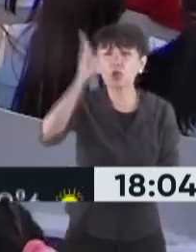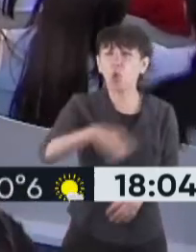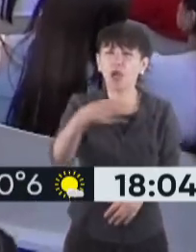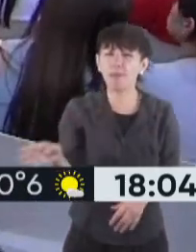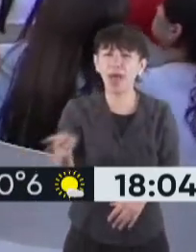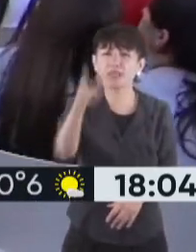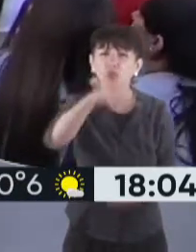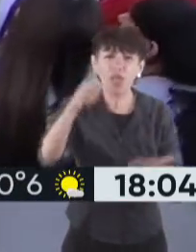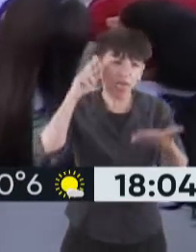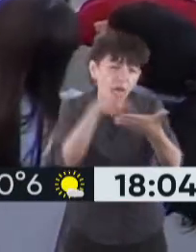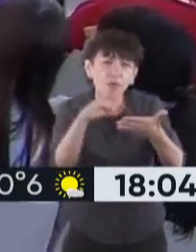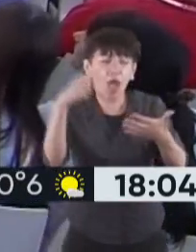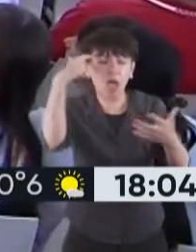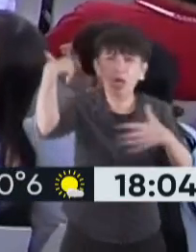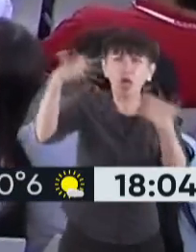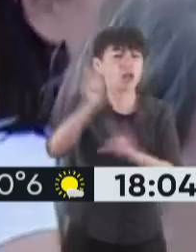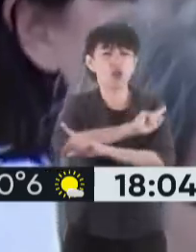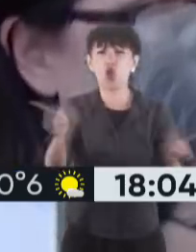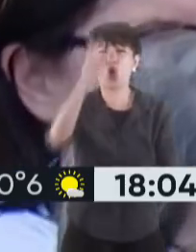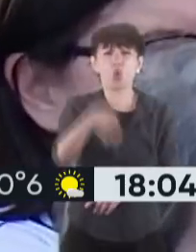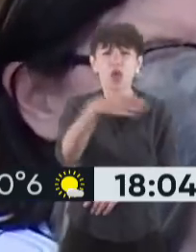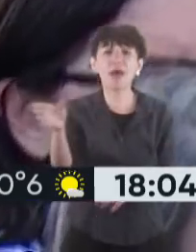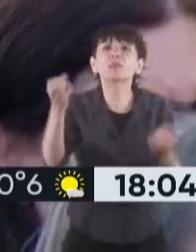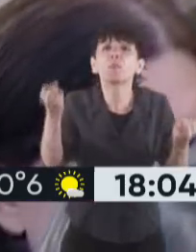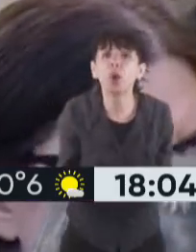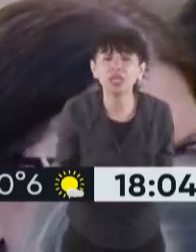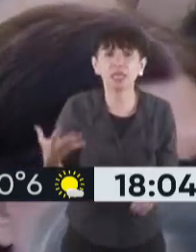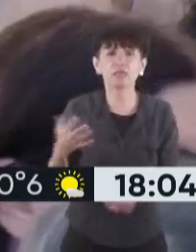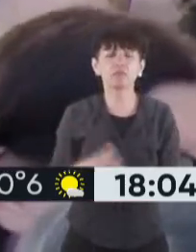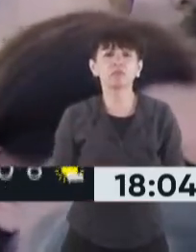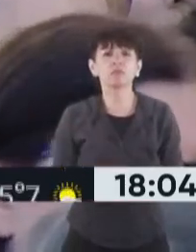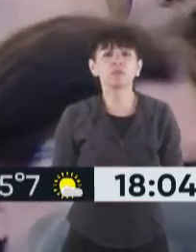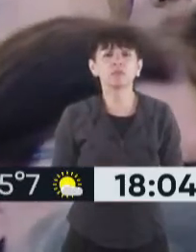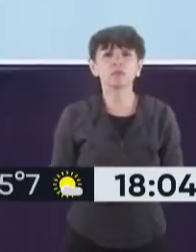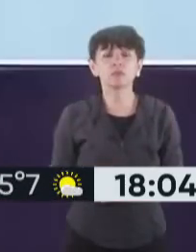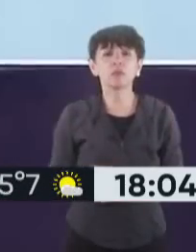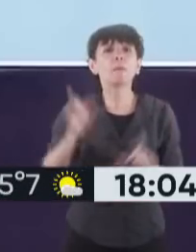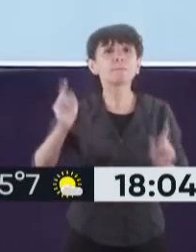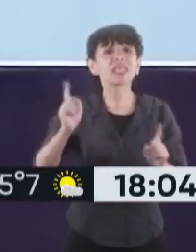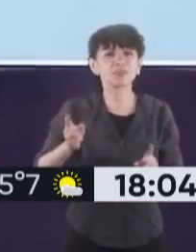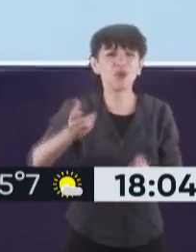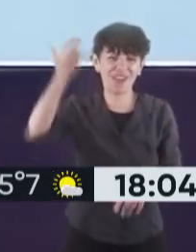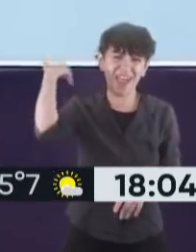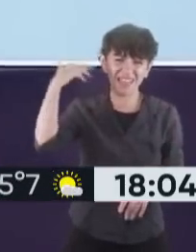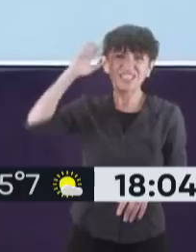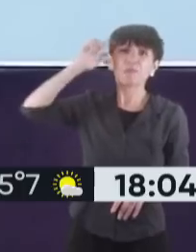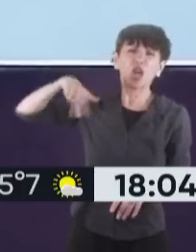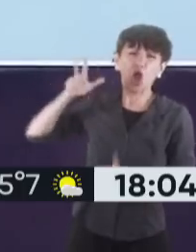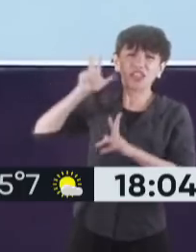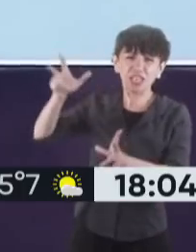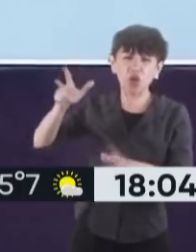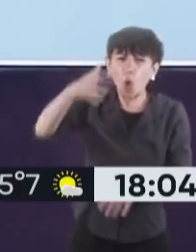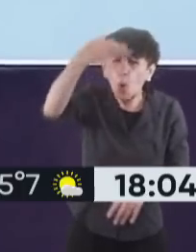dejen confundir. Porque lo cierto, como diría el general, es que la única